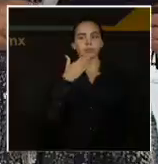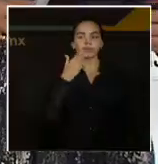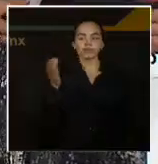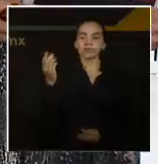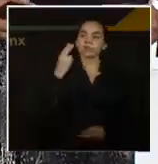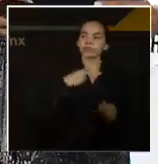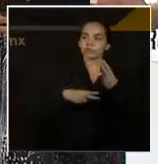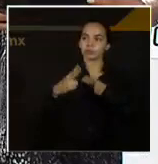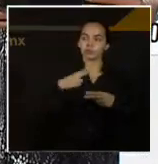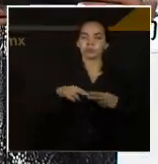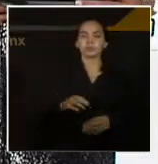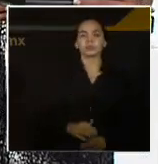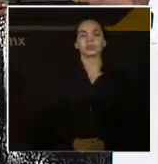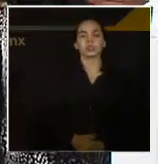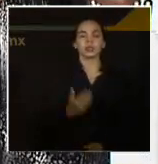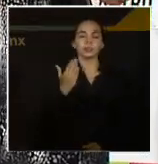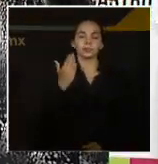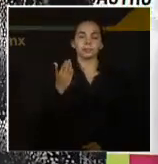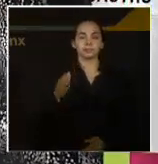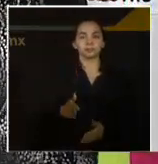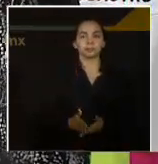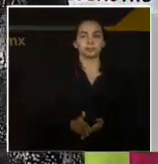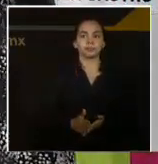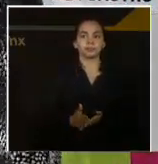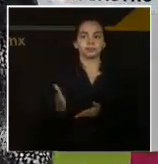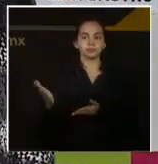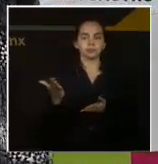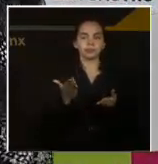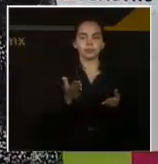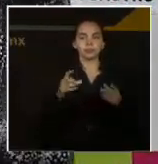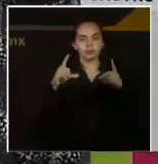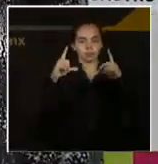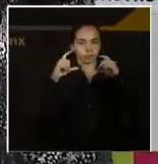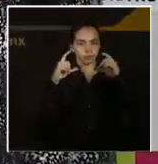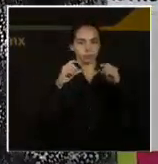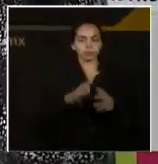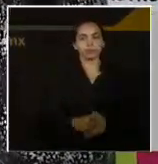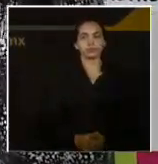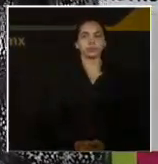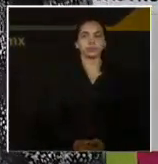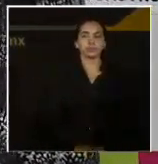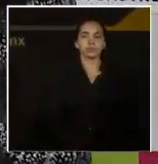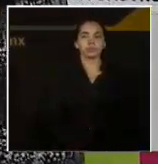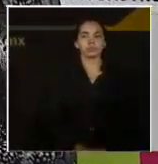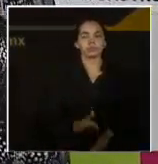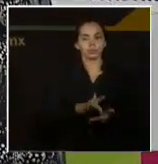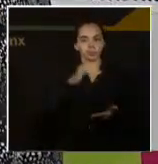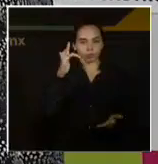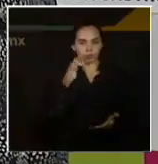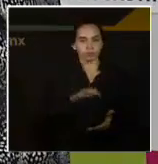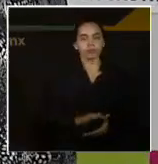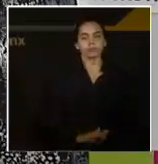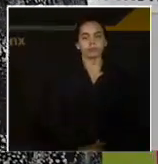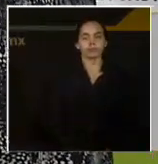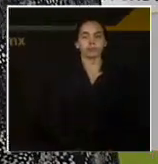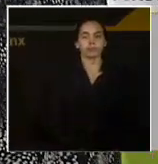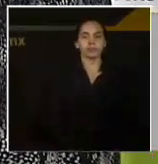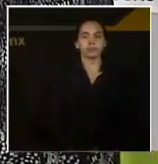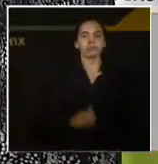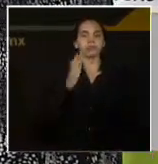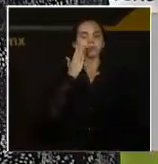Y les voy a pedir si se pueden voltear porque tenemos allá a todos los colegas de los medios de comunicación. Exactamente, muchas gracias, son muy